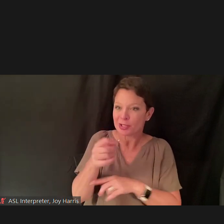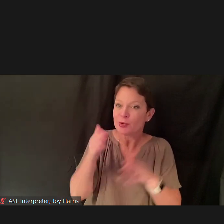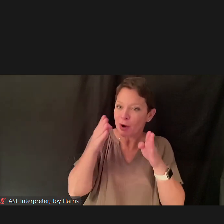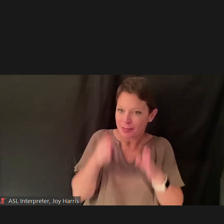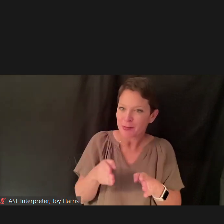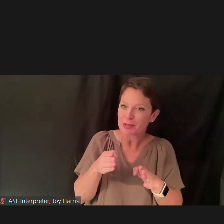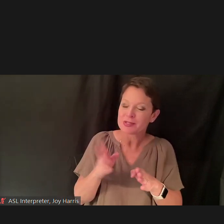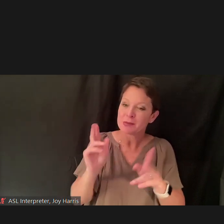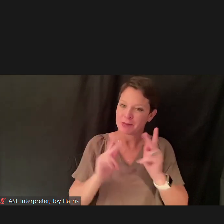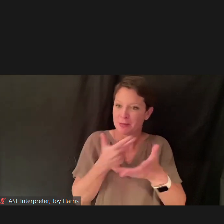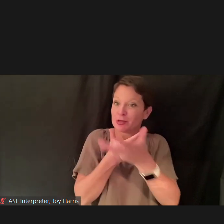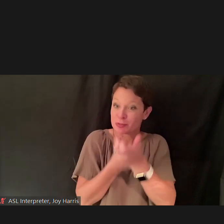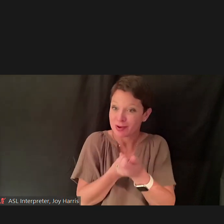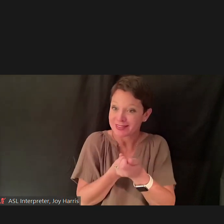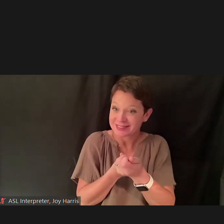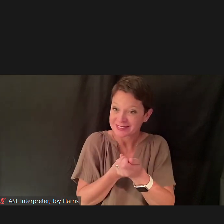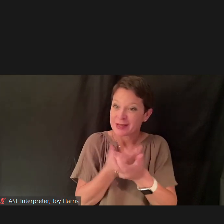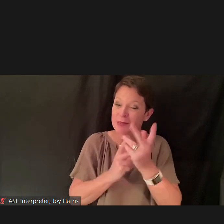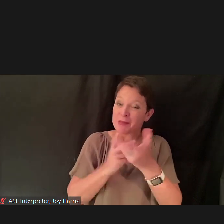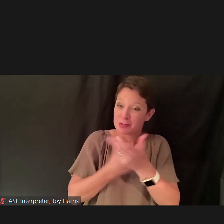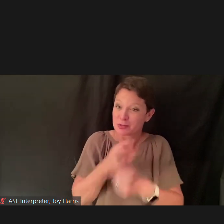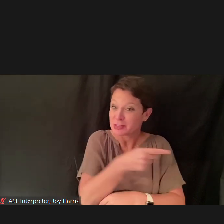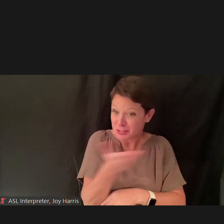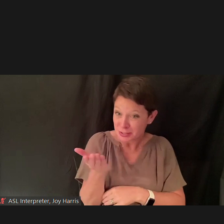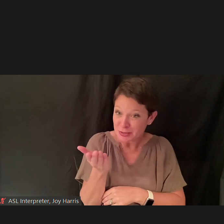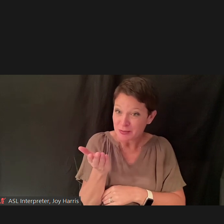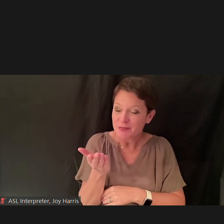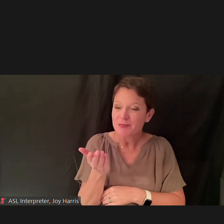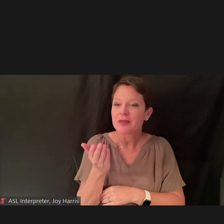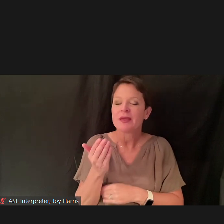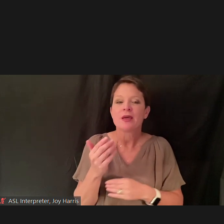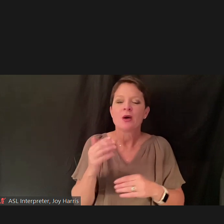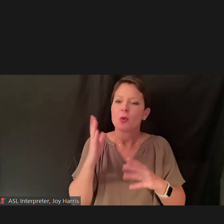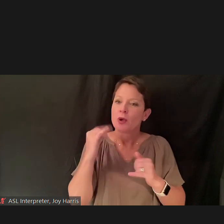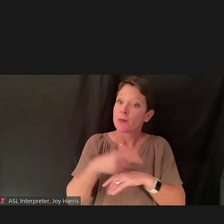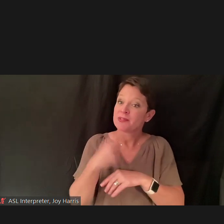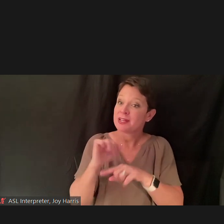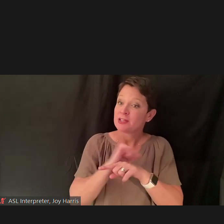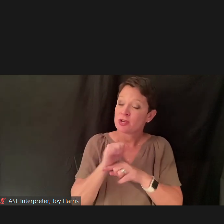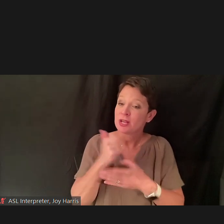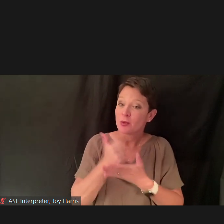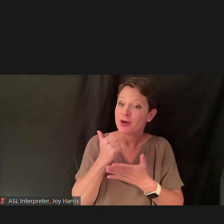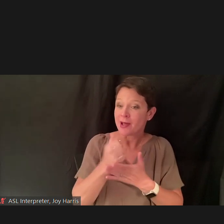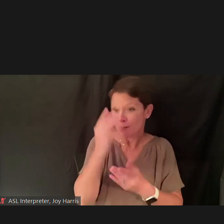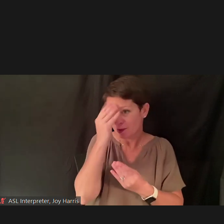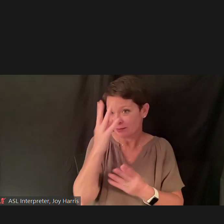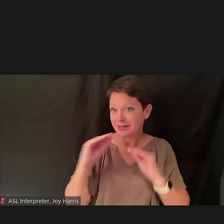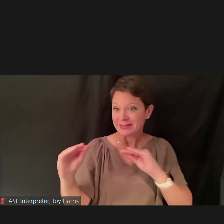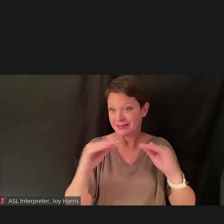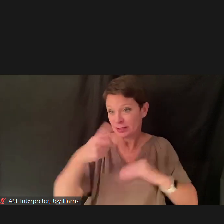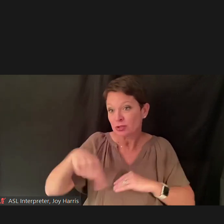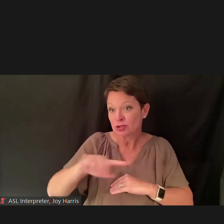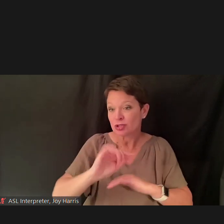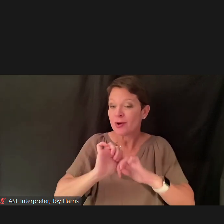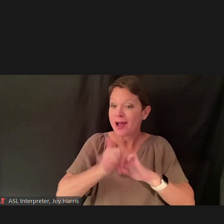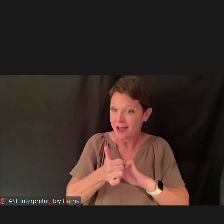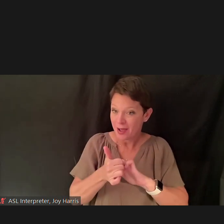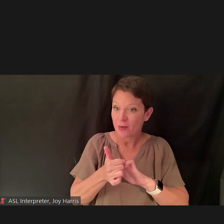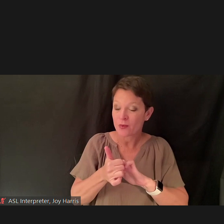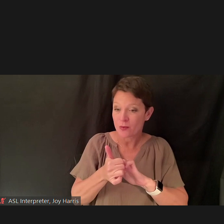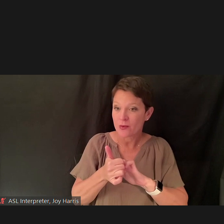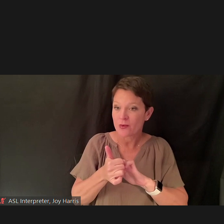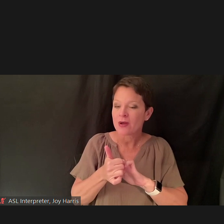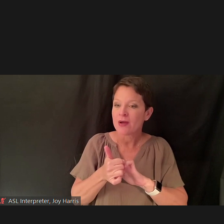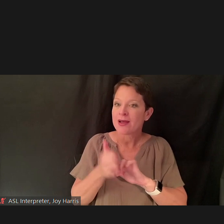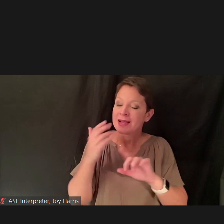someone. We hope that this Está usted en training este will entrenamiento help porque usted inform provee and información educate a you otras on personas. how you